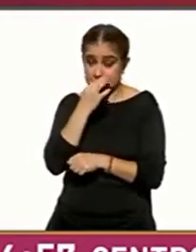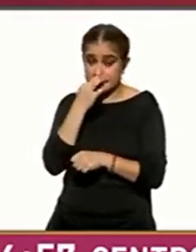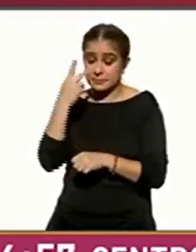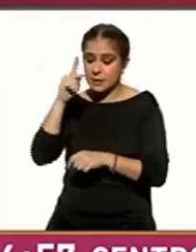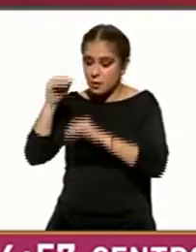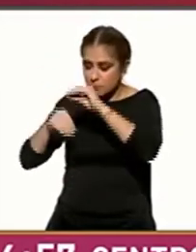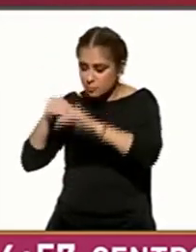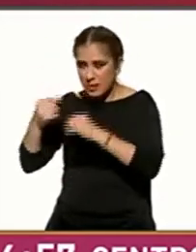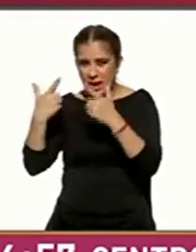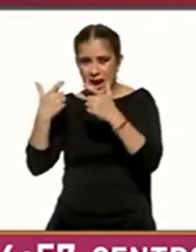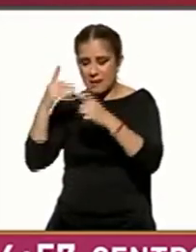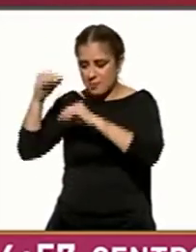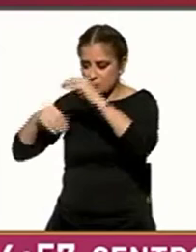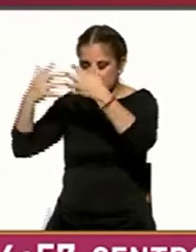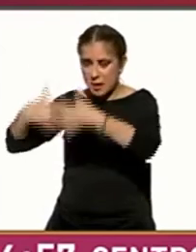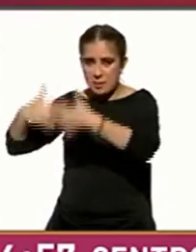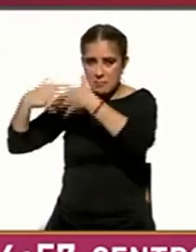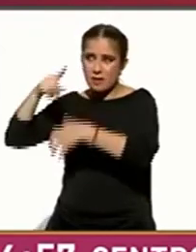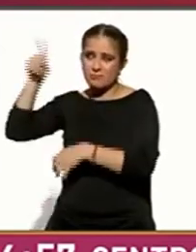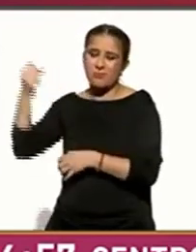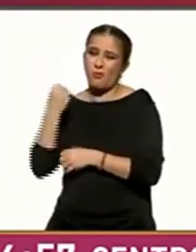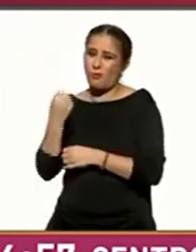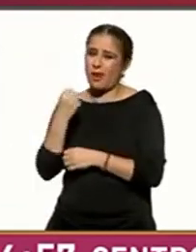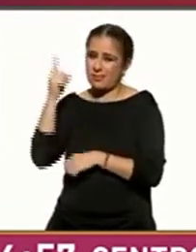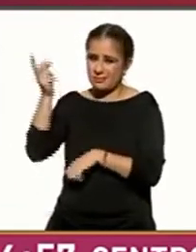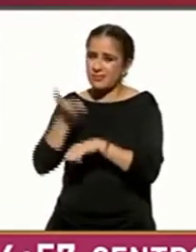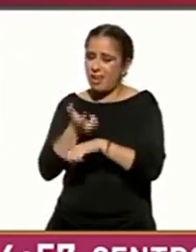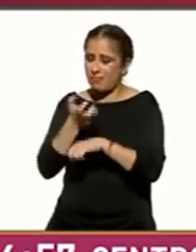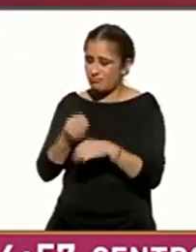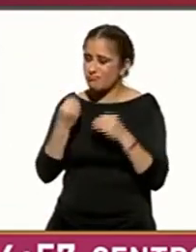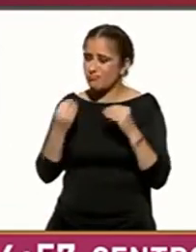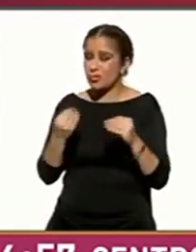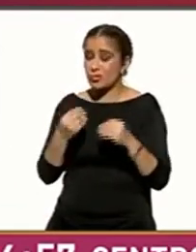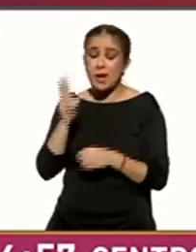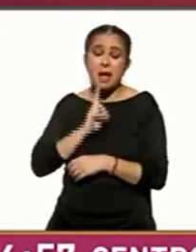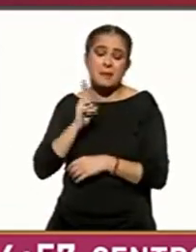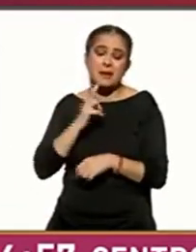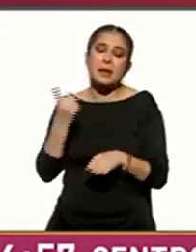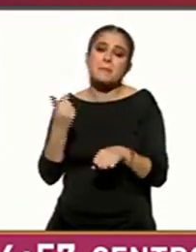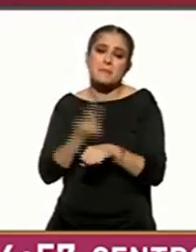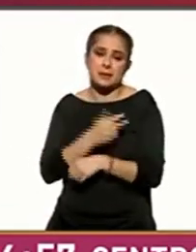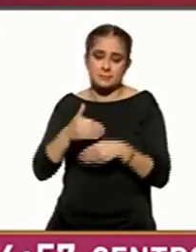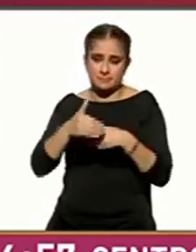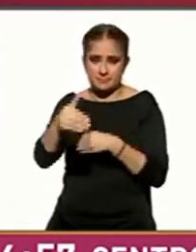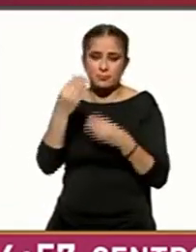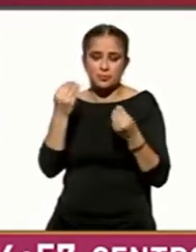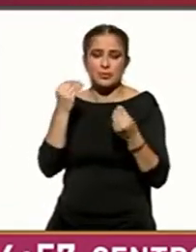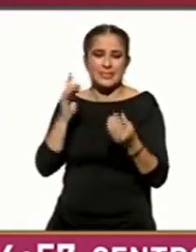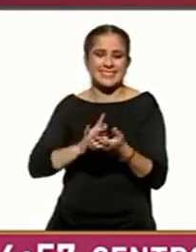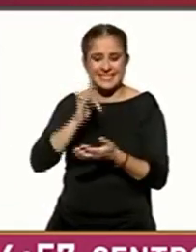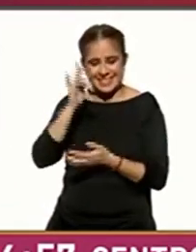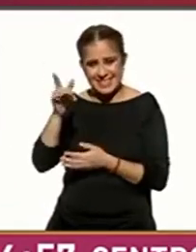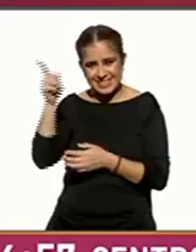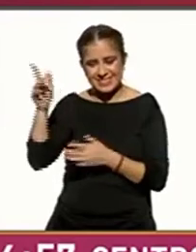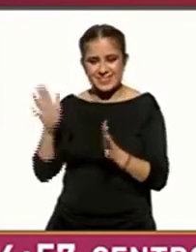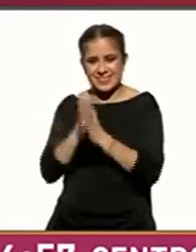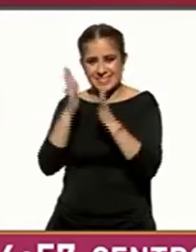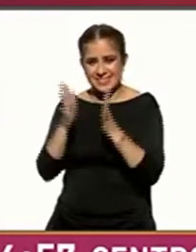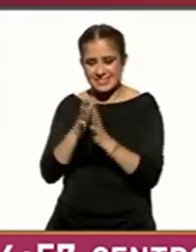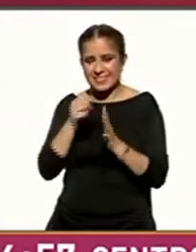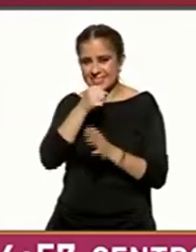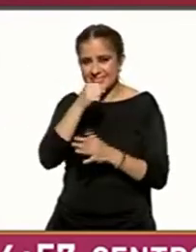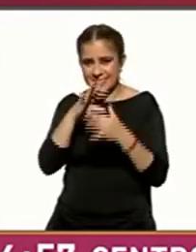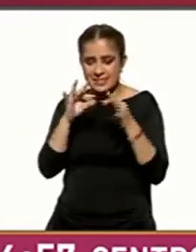muy poderosas incluso políticamente en Estados Unidos, así que vamos a seguir muy pendientes del caso. Paco, te agradecemos mucho tu participación y te